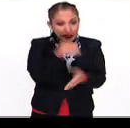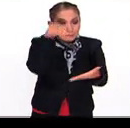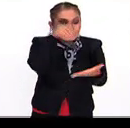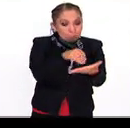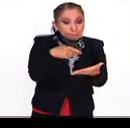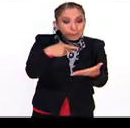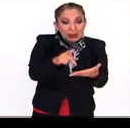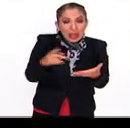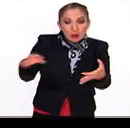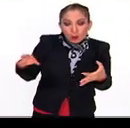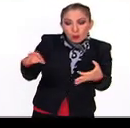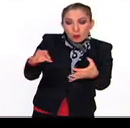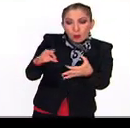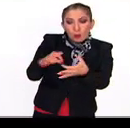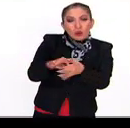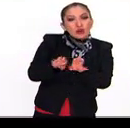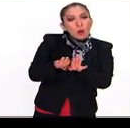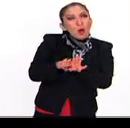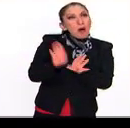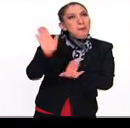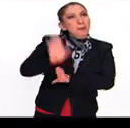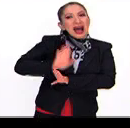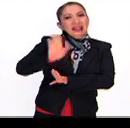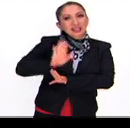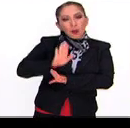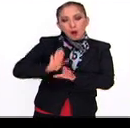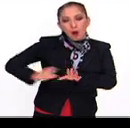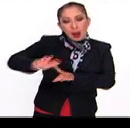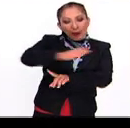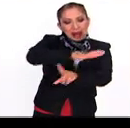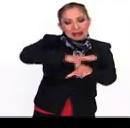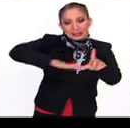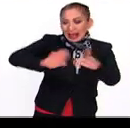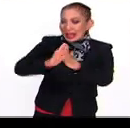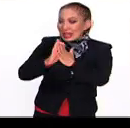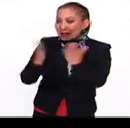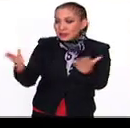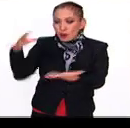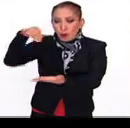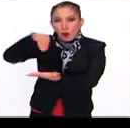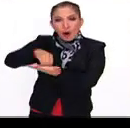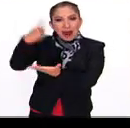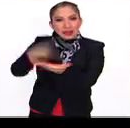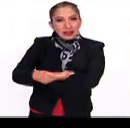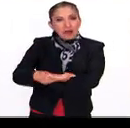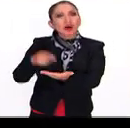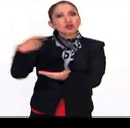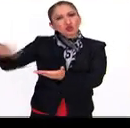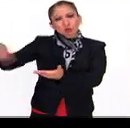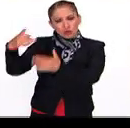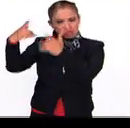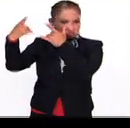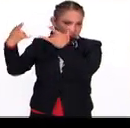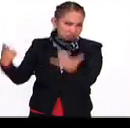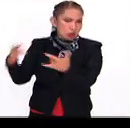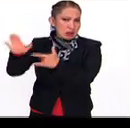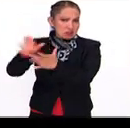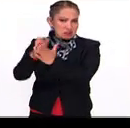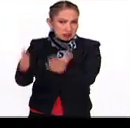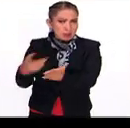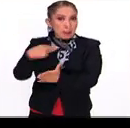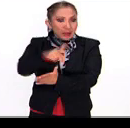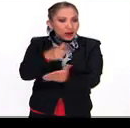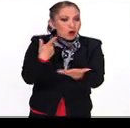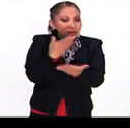que aparece un poco como una especie de paisaje rodeando un libro, que tiene su propia temática y su propio relato.